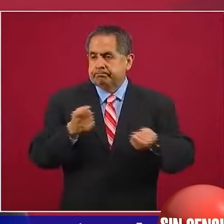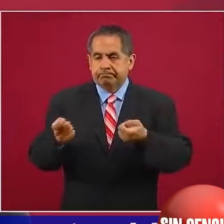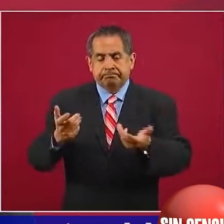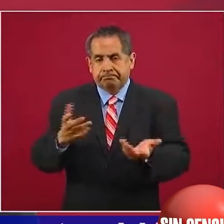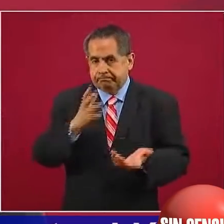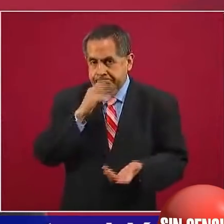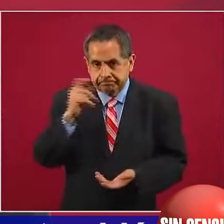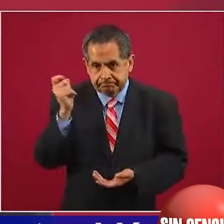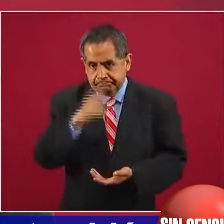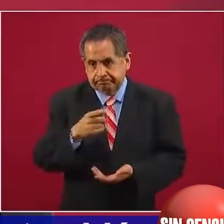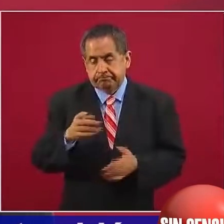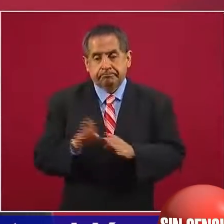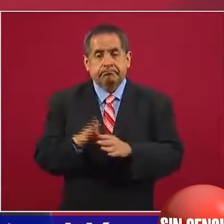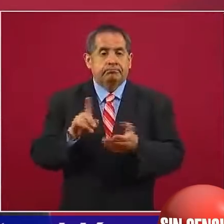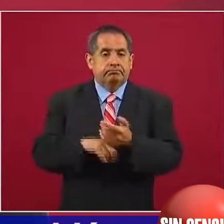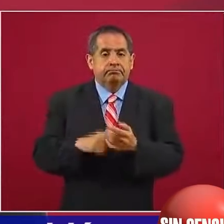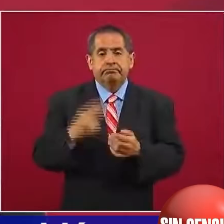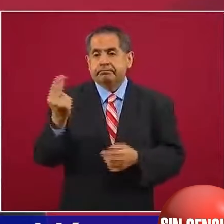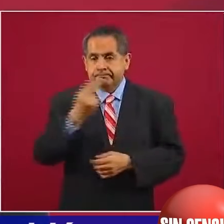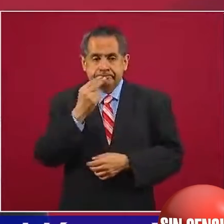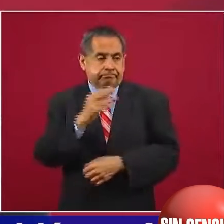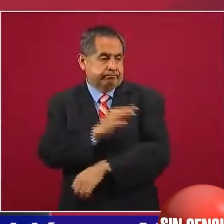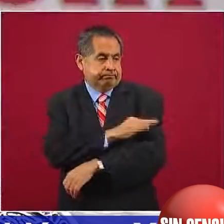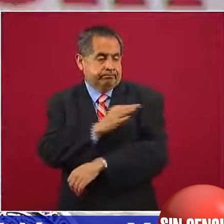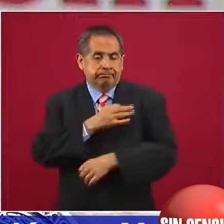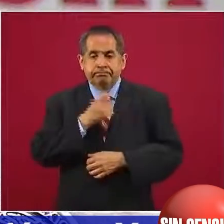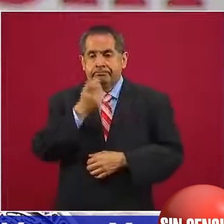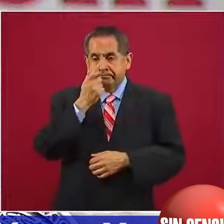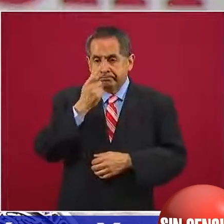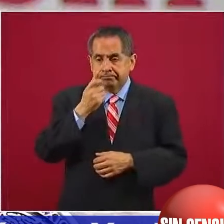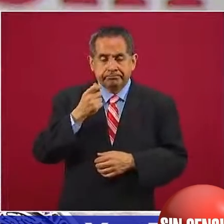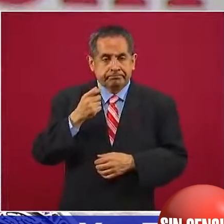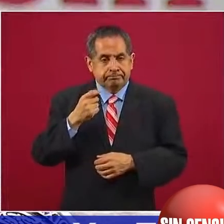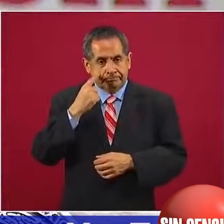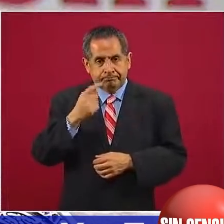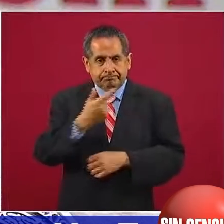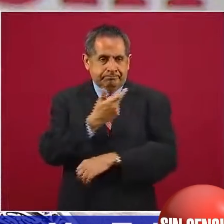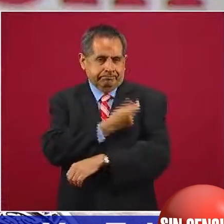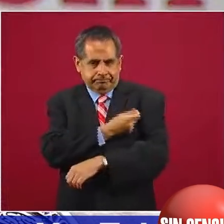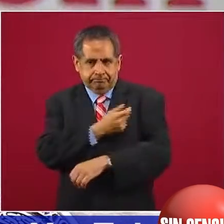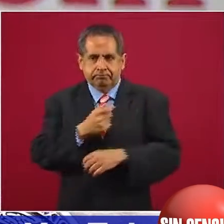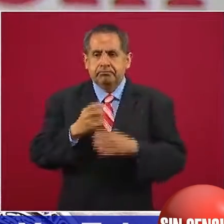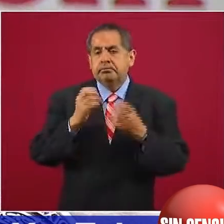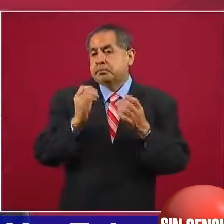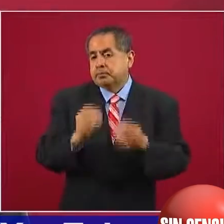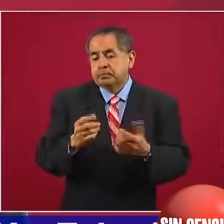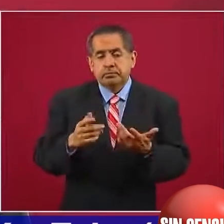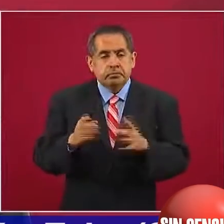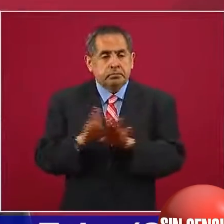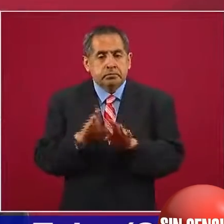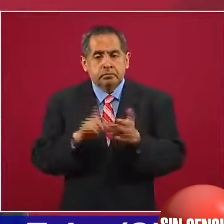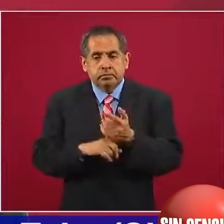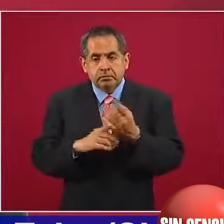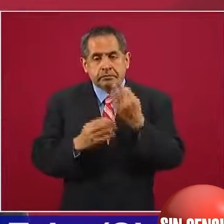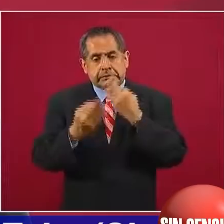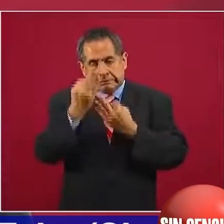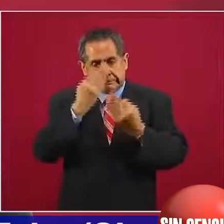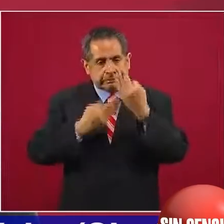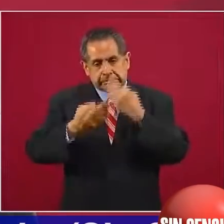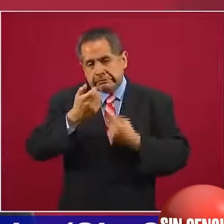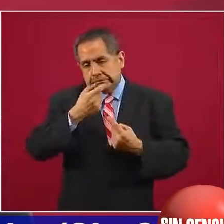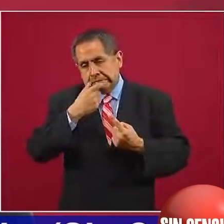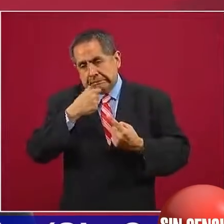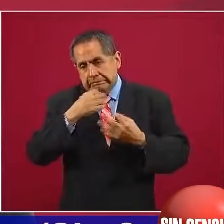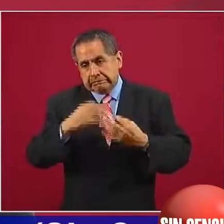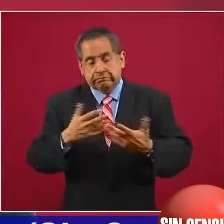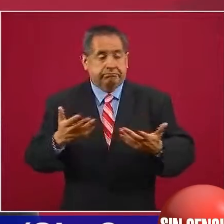excepto que se tenga o una vacuna, que ahorita se mencionarán los esfuerzos para obtenerla, o tratamientos específicos. Y